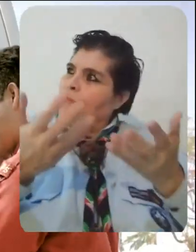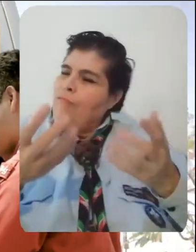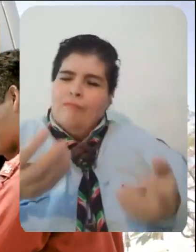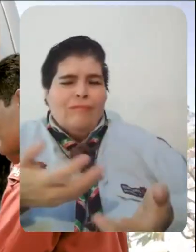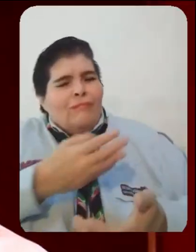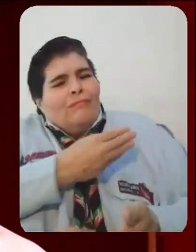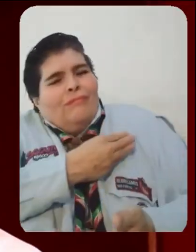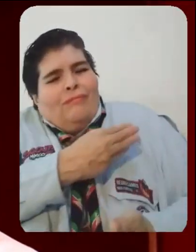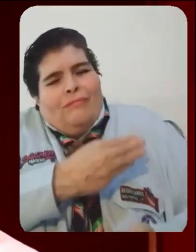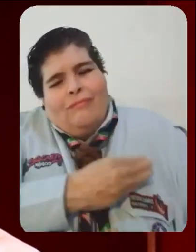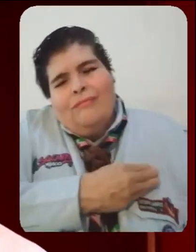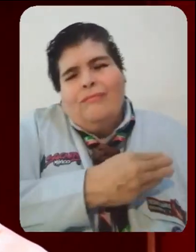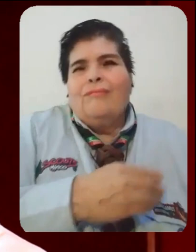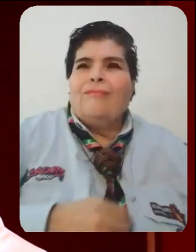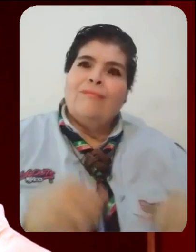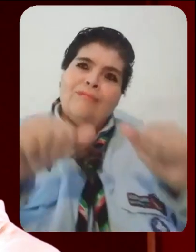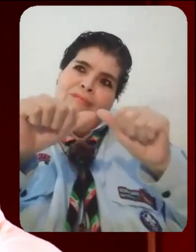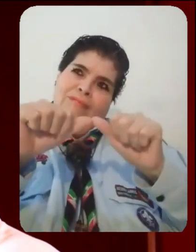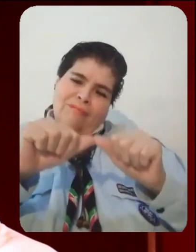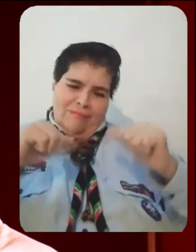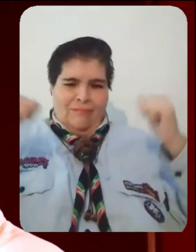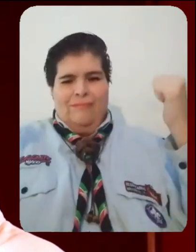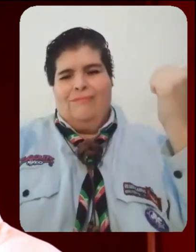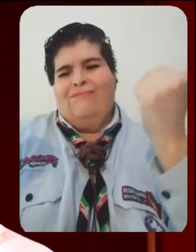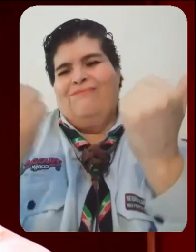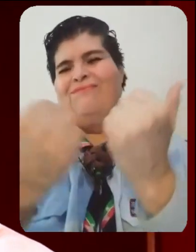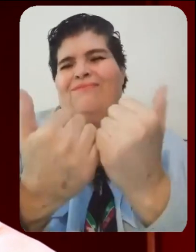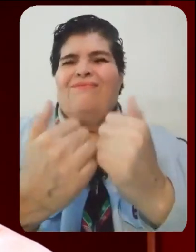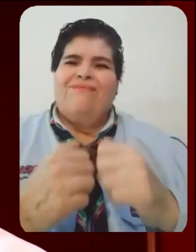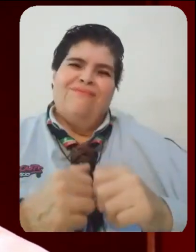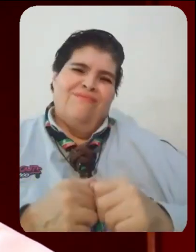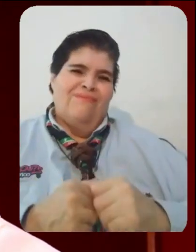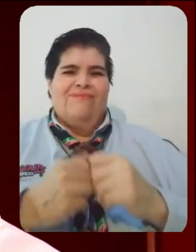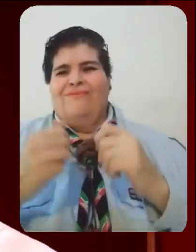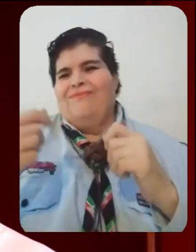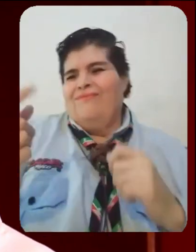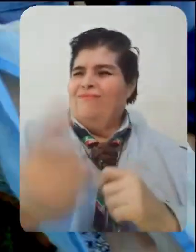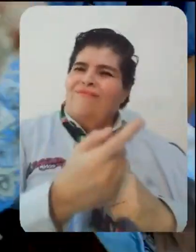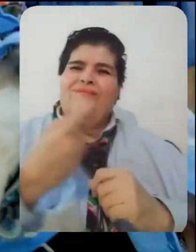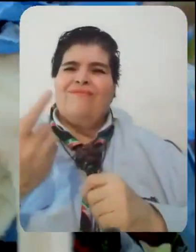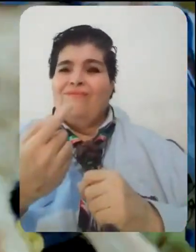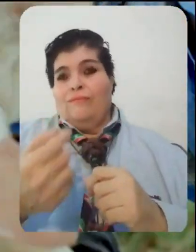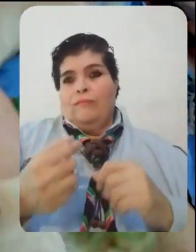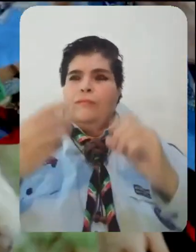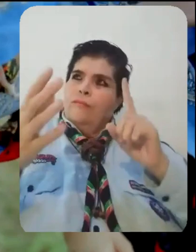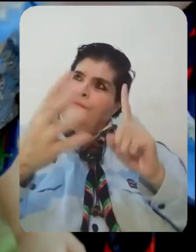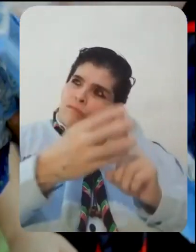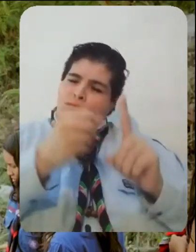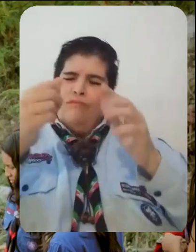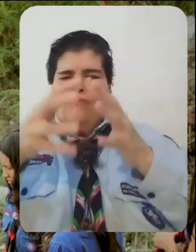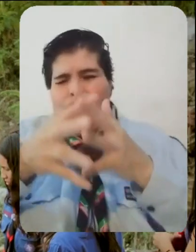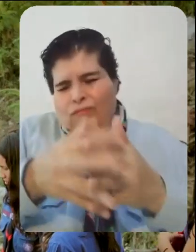Haremos cosas buenas por nuestra sociedad. Lo